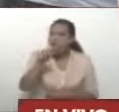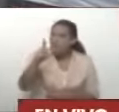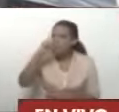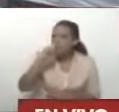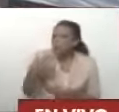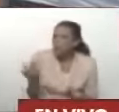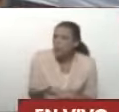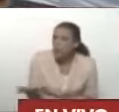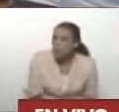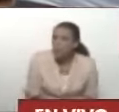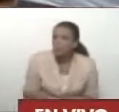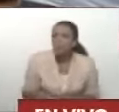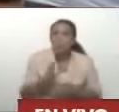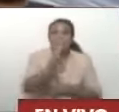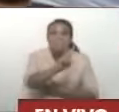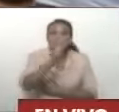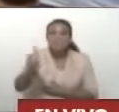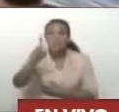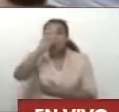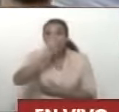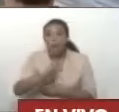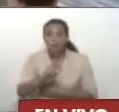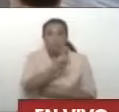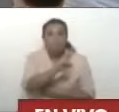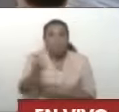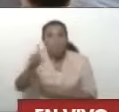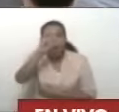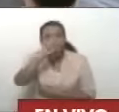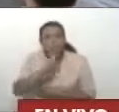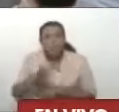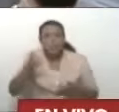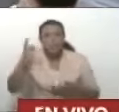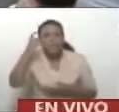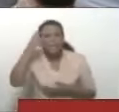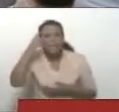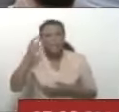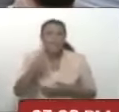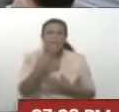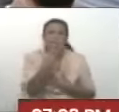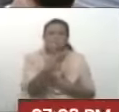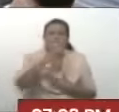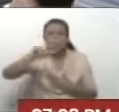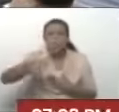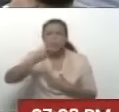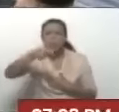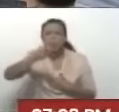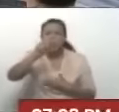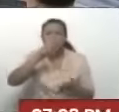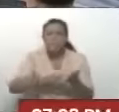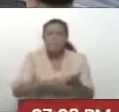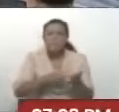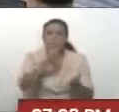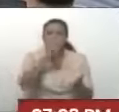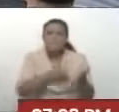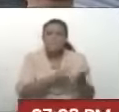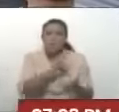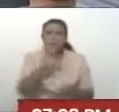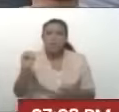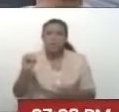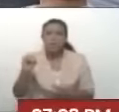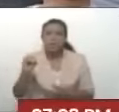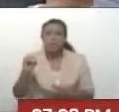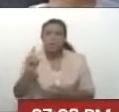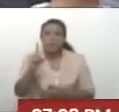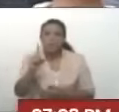Andy? Yo tengo 22 años, presidente. 22 años. ¿Qué fecha naciste? Yo nací el 5 de junio del año 2001. 5